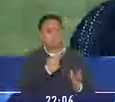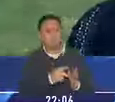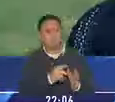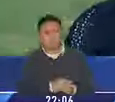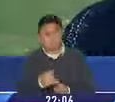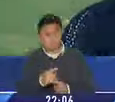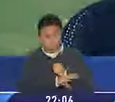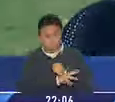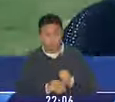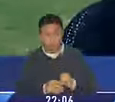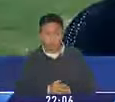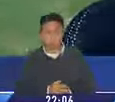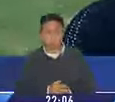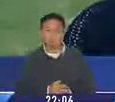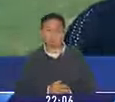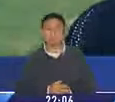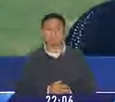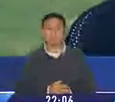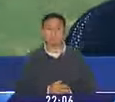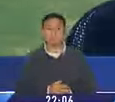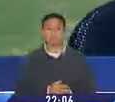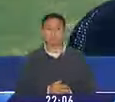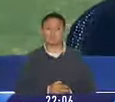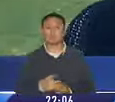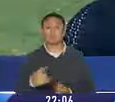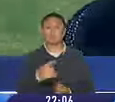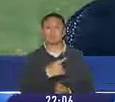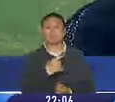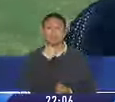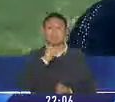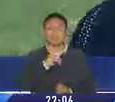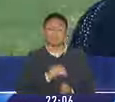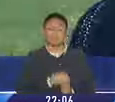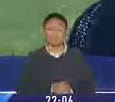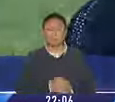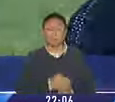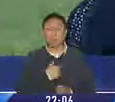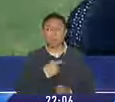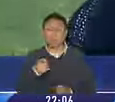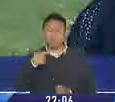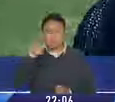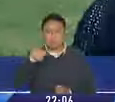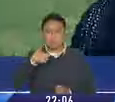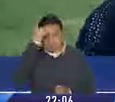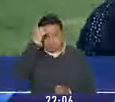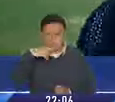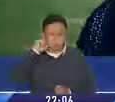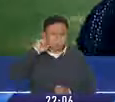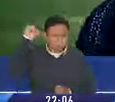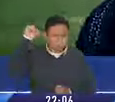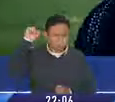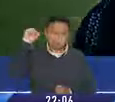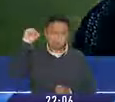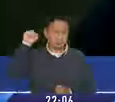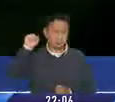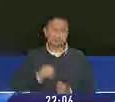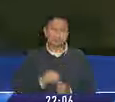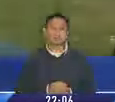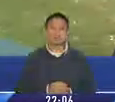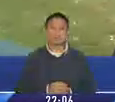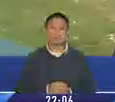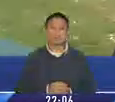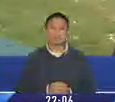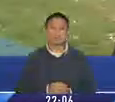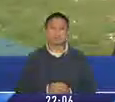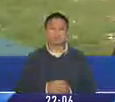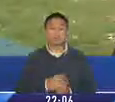cables del alumbrado público. Consternada nos dice que jamás se le pasó por su cabeza lo que pensaba hacer. Le veo a él